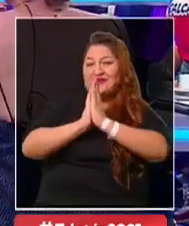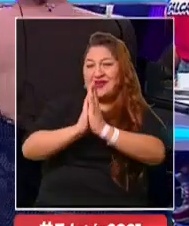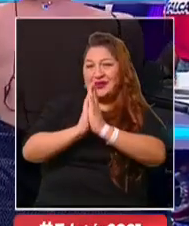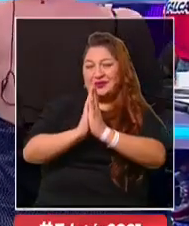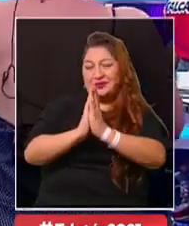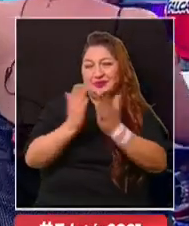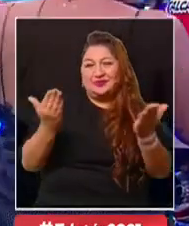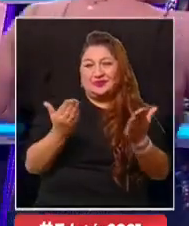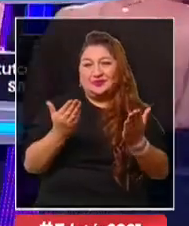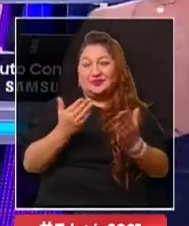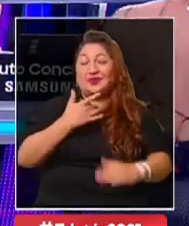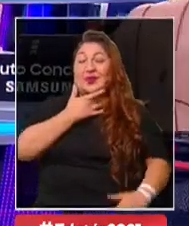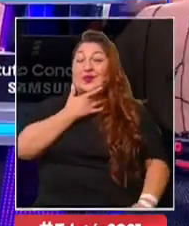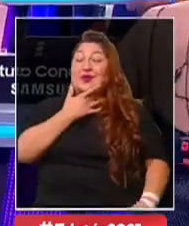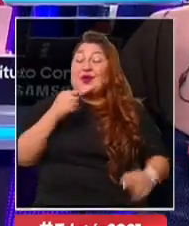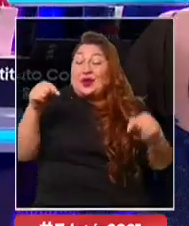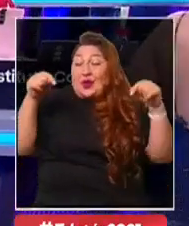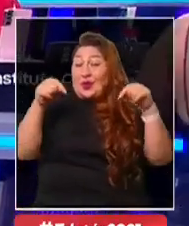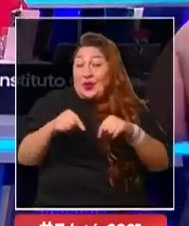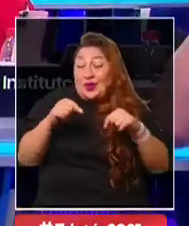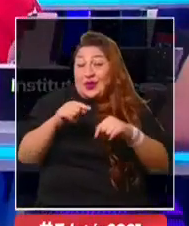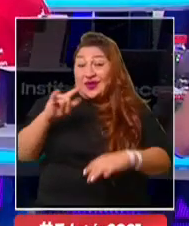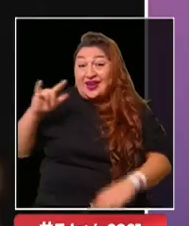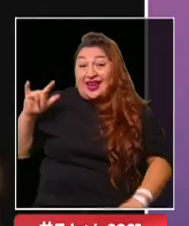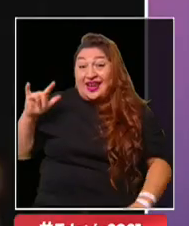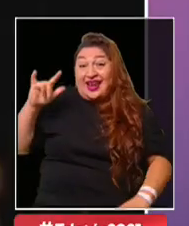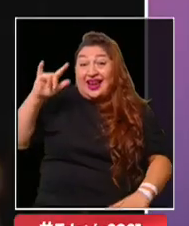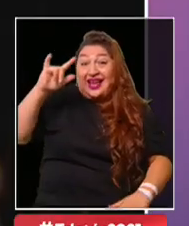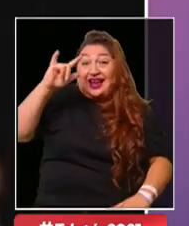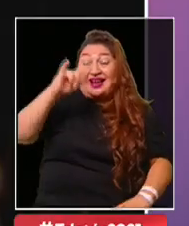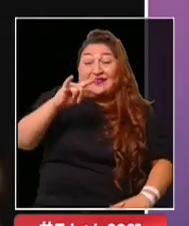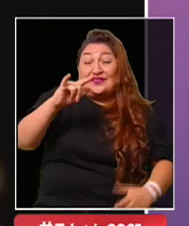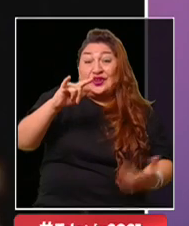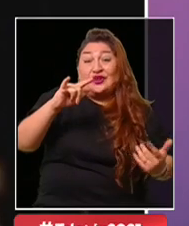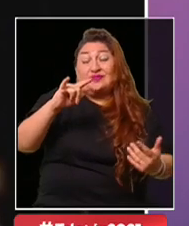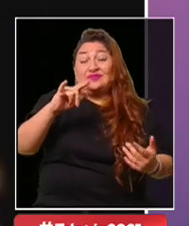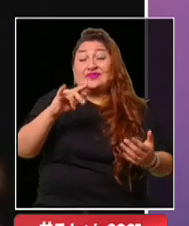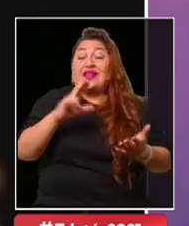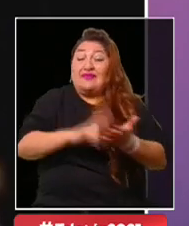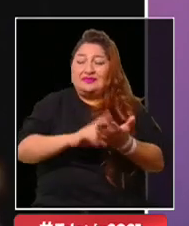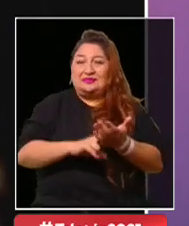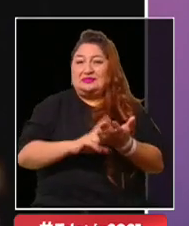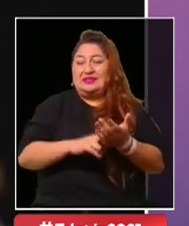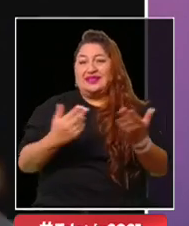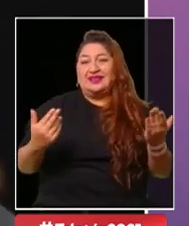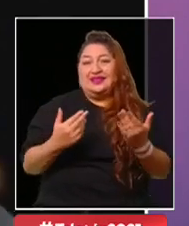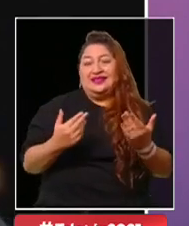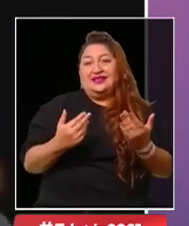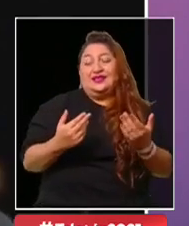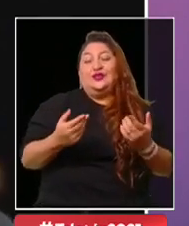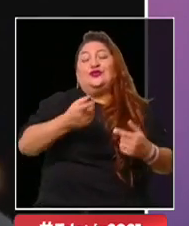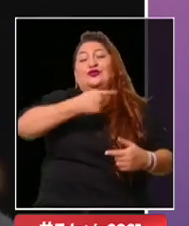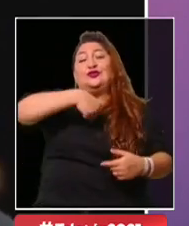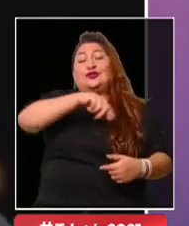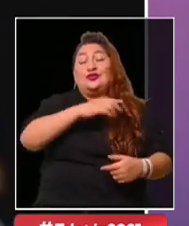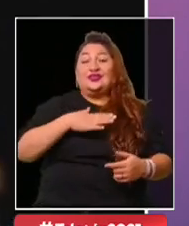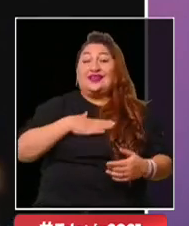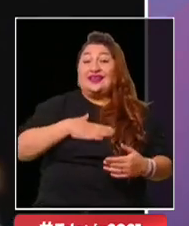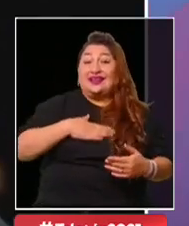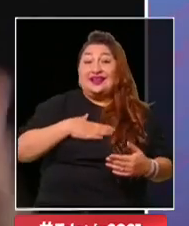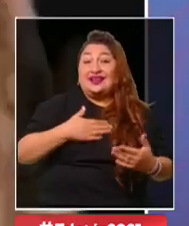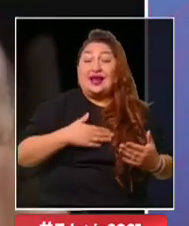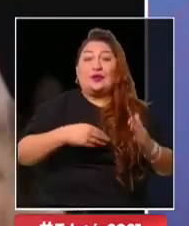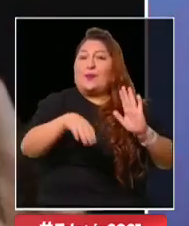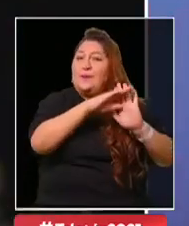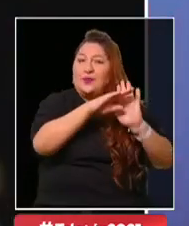¿Cuál? Como hoy el avión... Dios dispone, o sea, en realidad uno es el que pone los